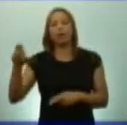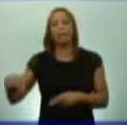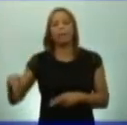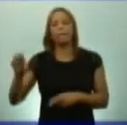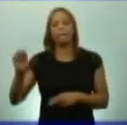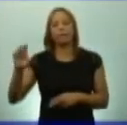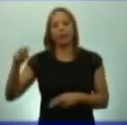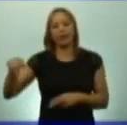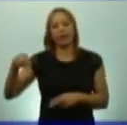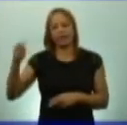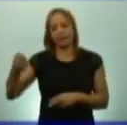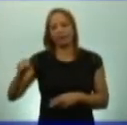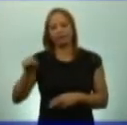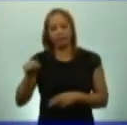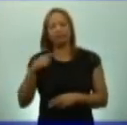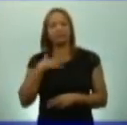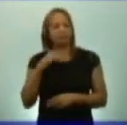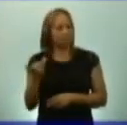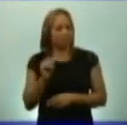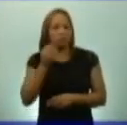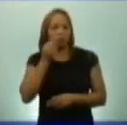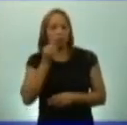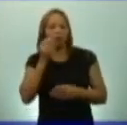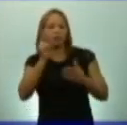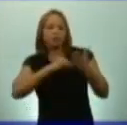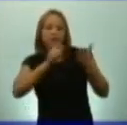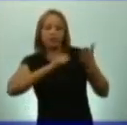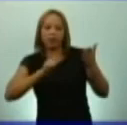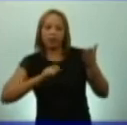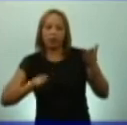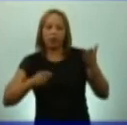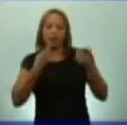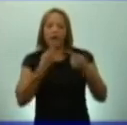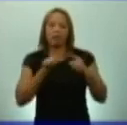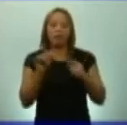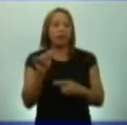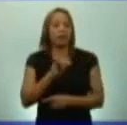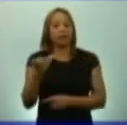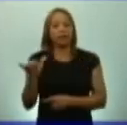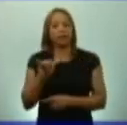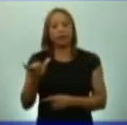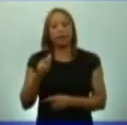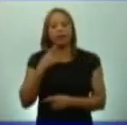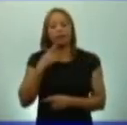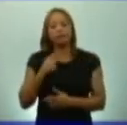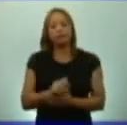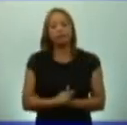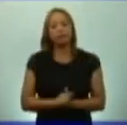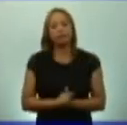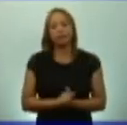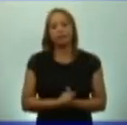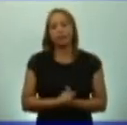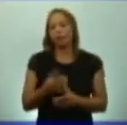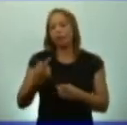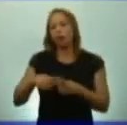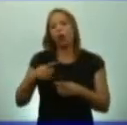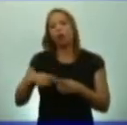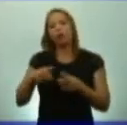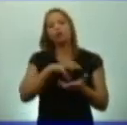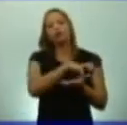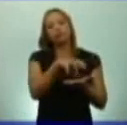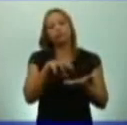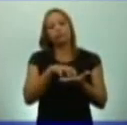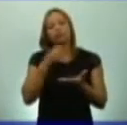personalidad. Y tienen también la posibilidad de otros lugares para